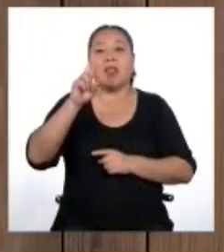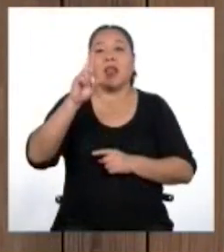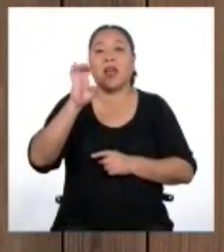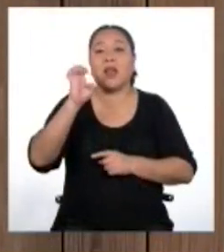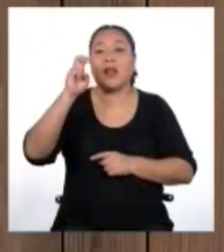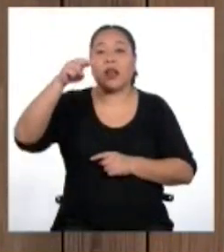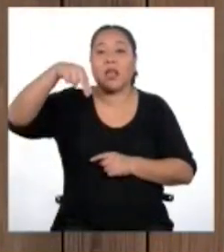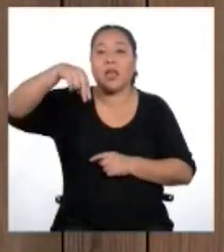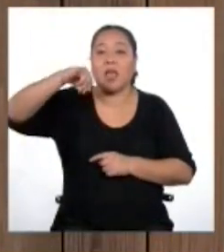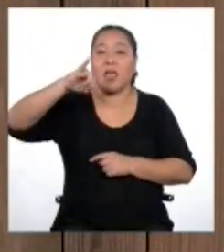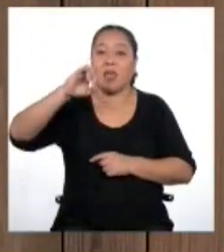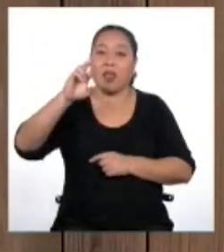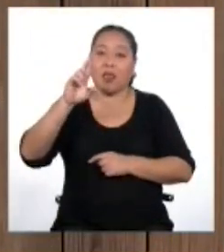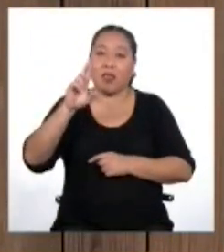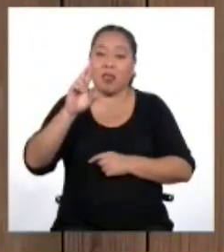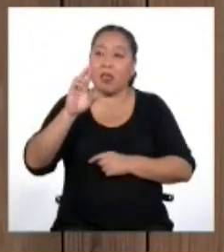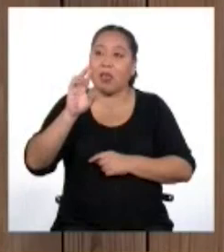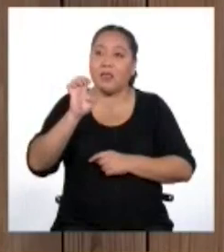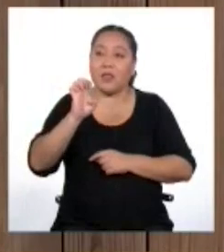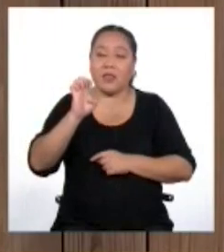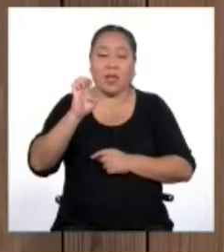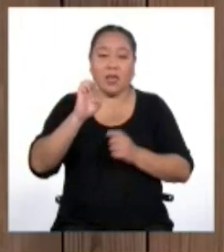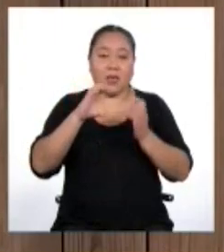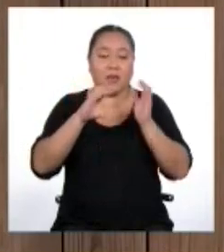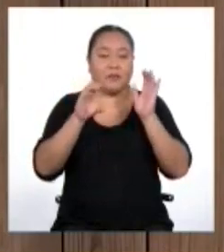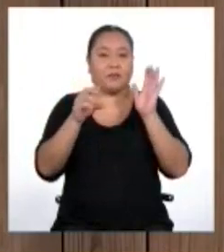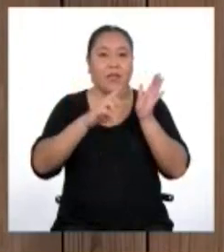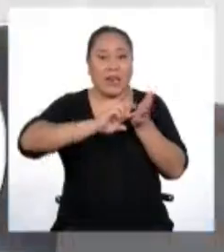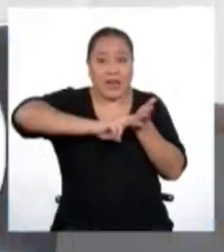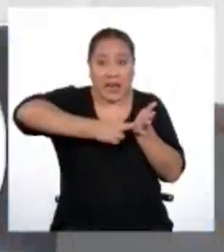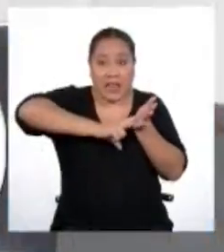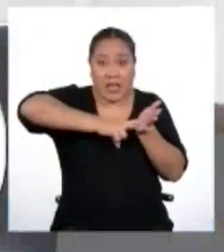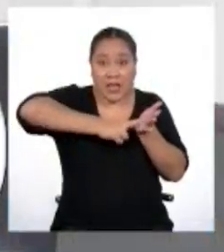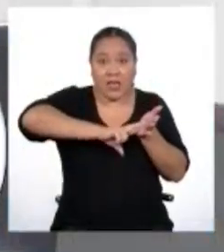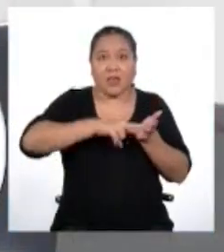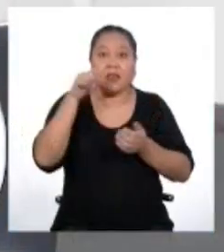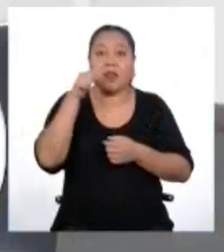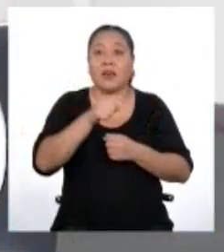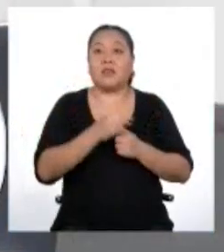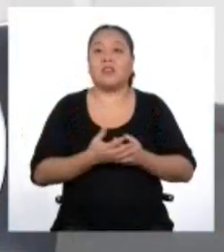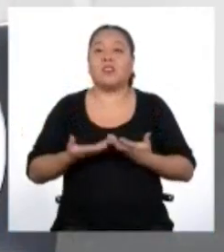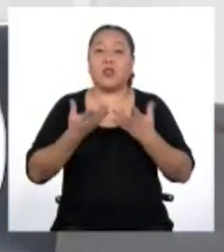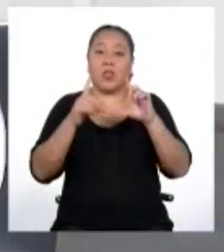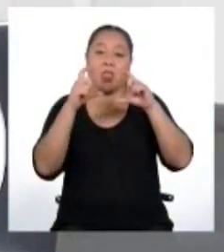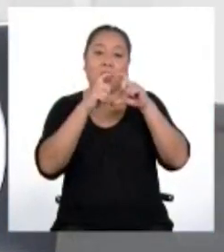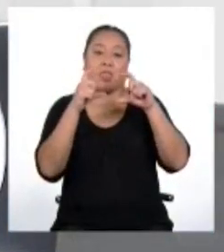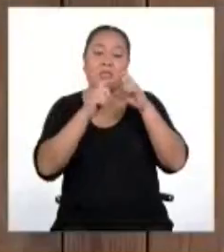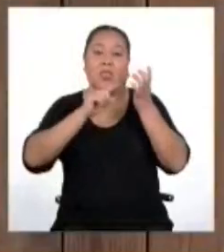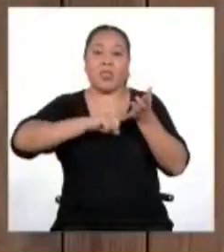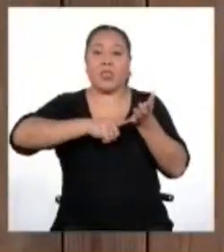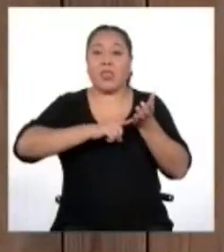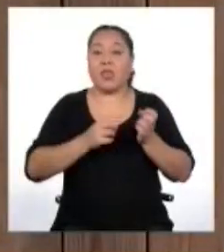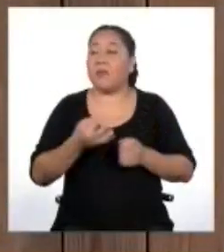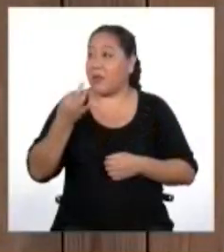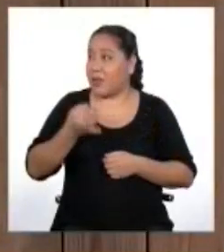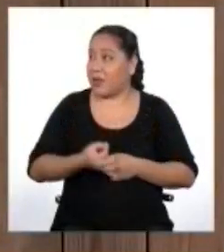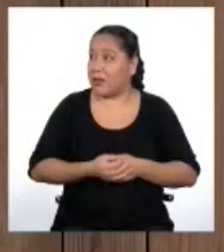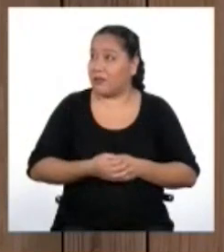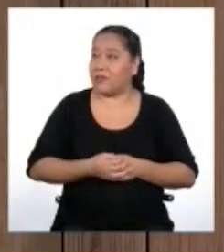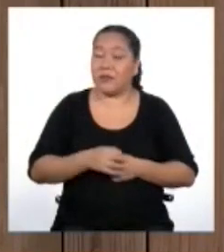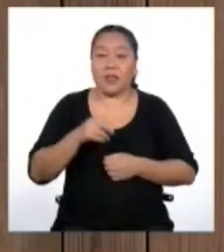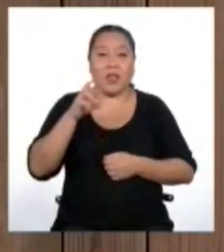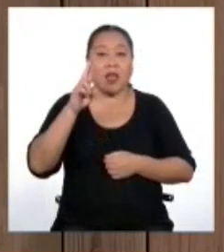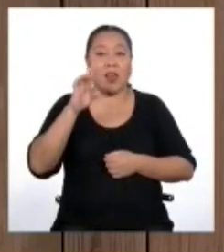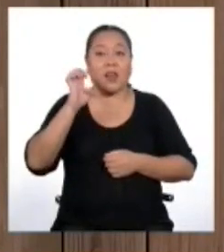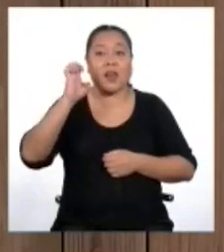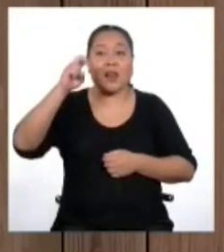es el Registro Nacional de Identificación y Estado Civil. Ellos son los que nos dan el DNI, ¿cierto? RENIEC no